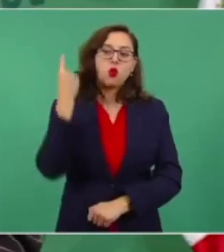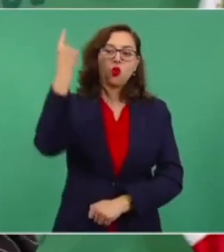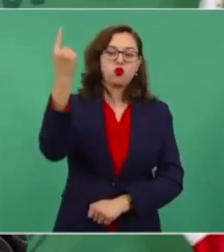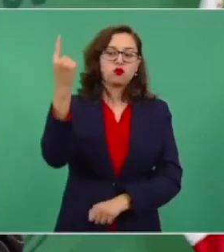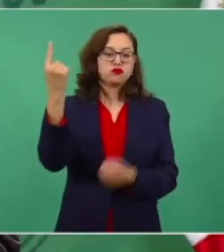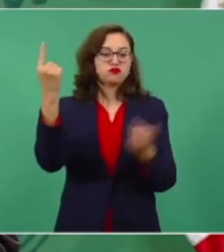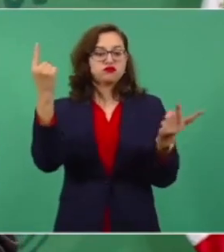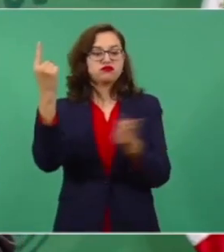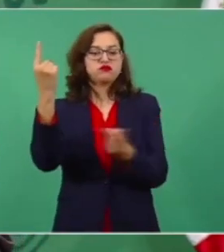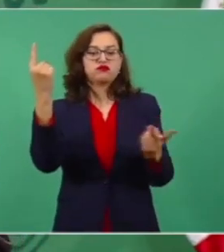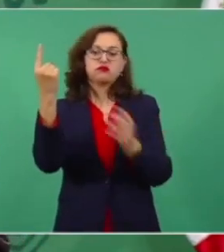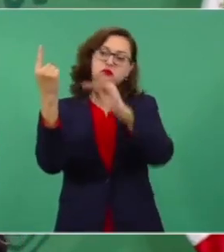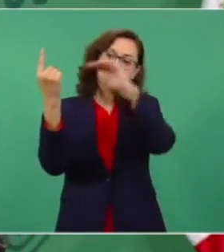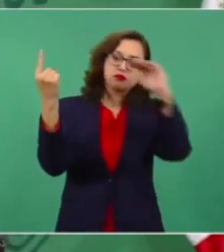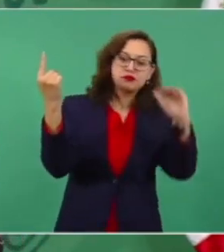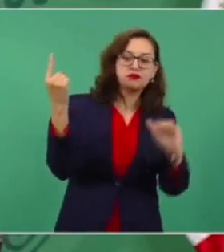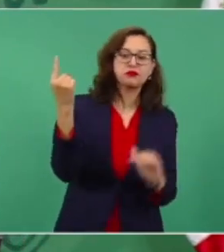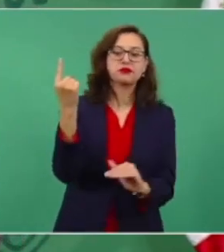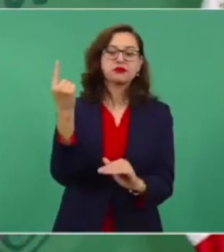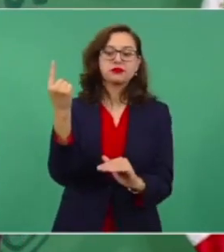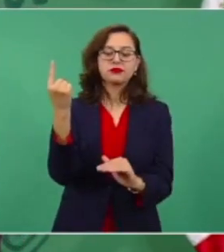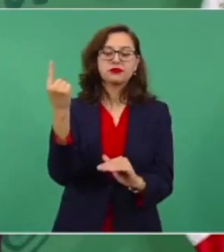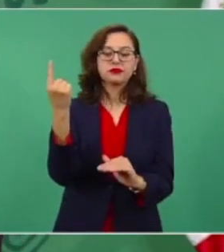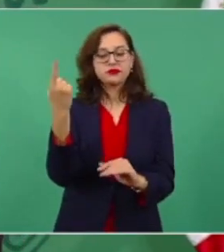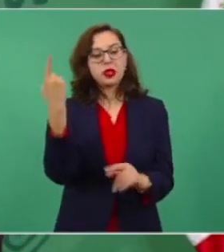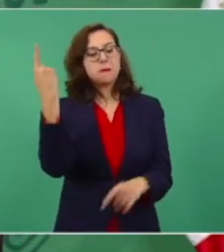era el que